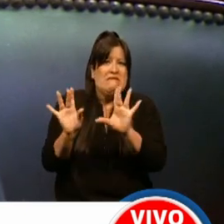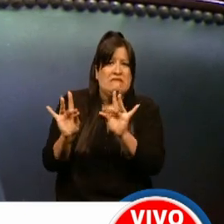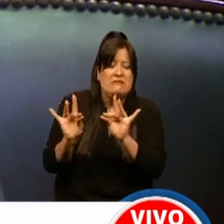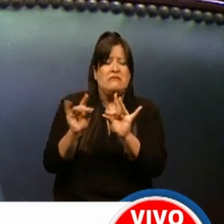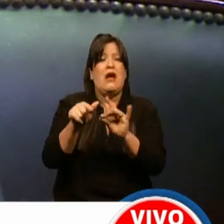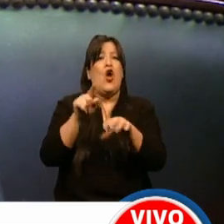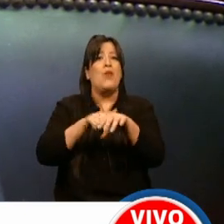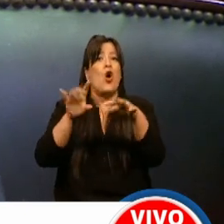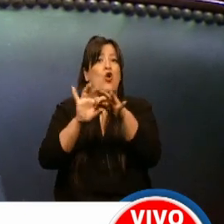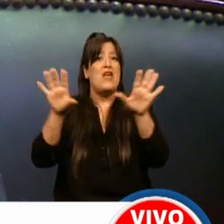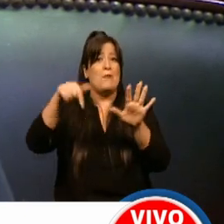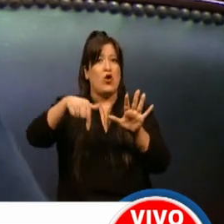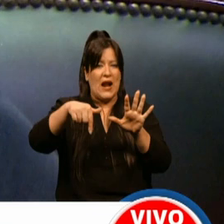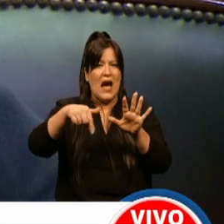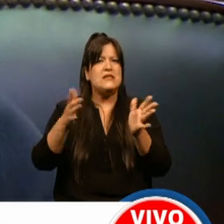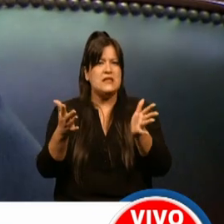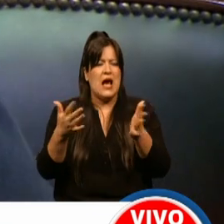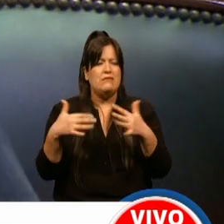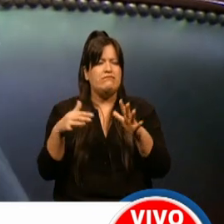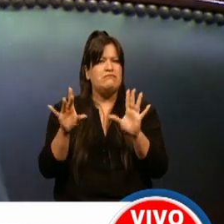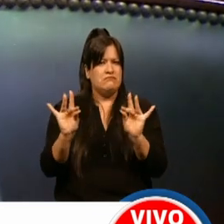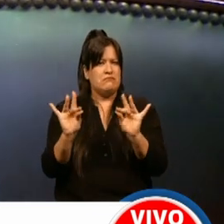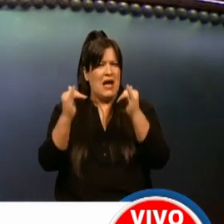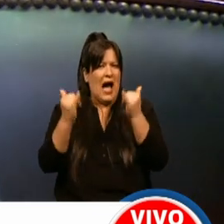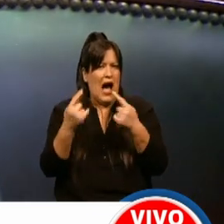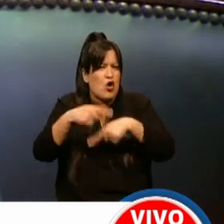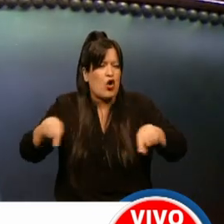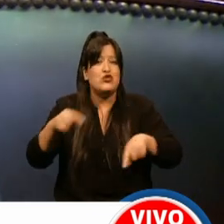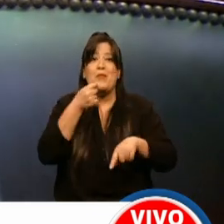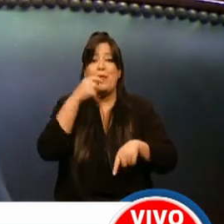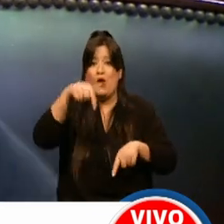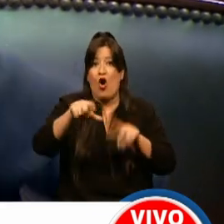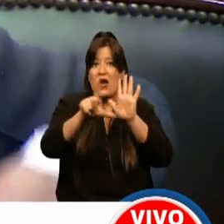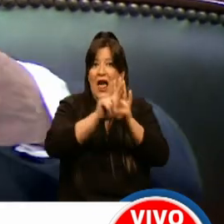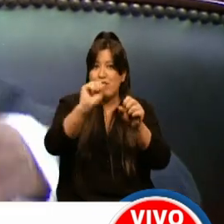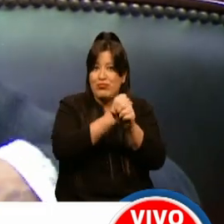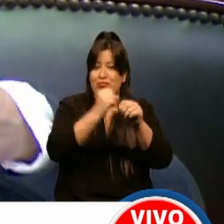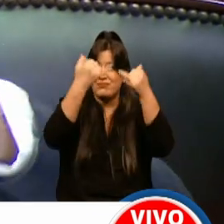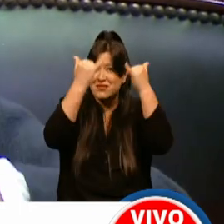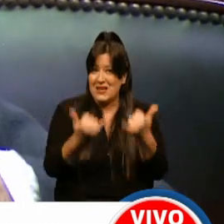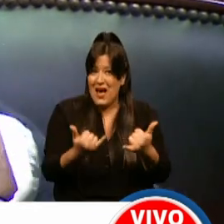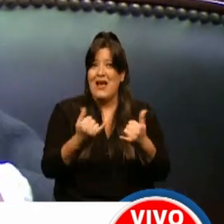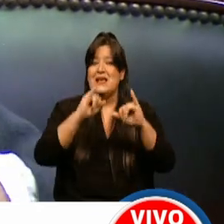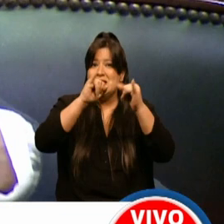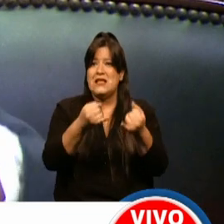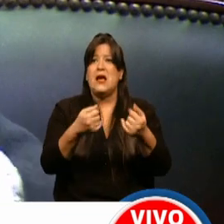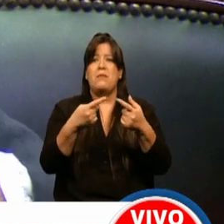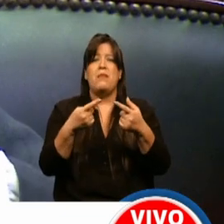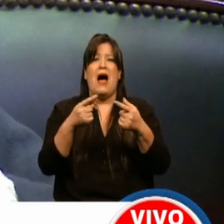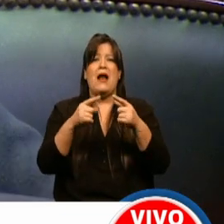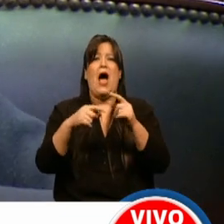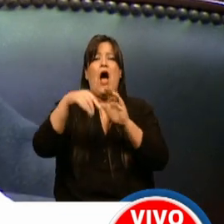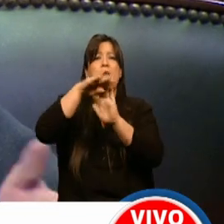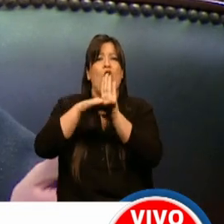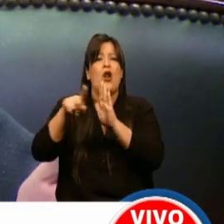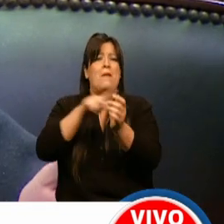democracia que hemos construido porque si hoy podemos sanción una ley y evitar que siga siendo un programa del